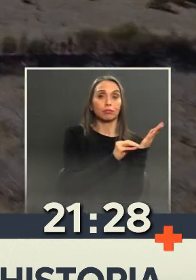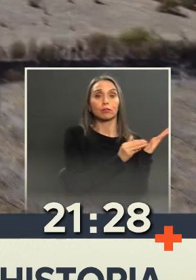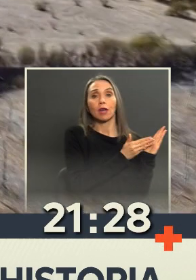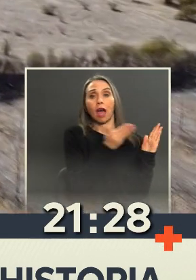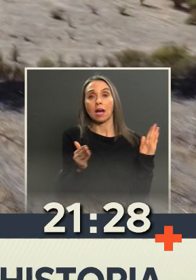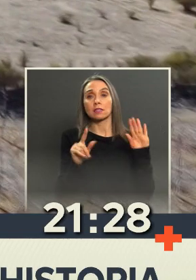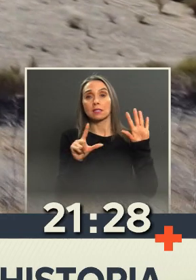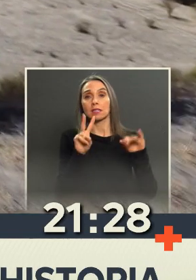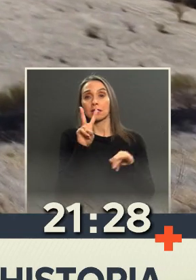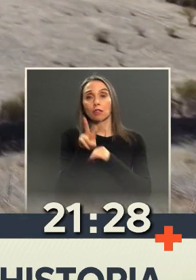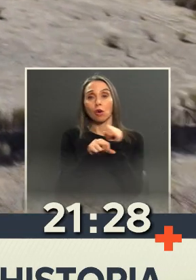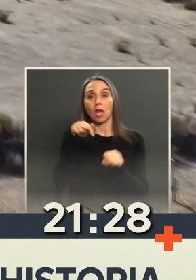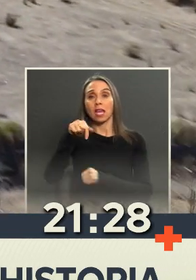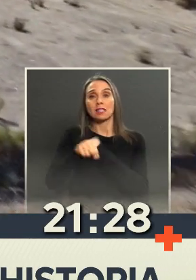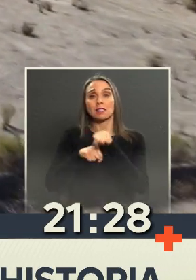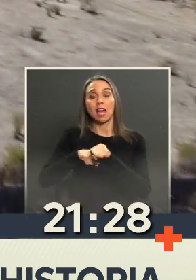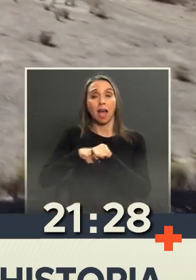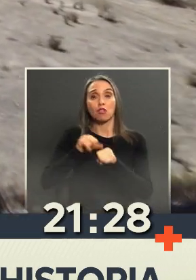años